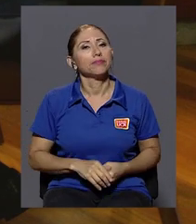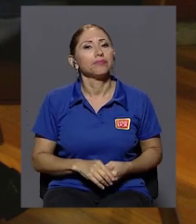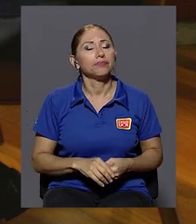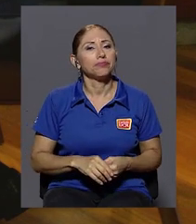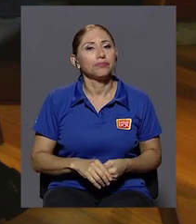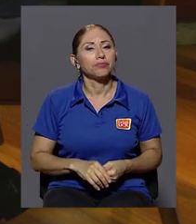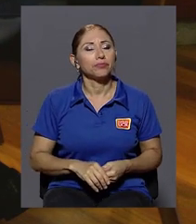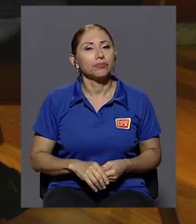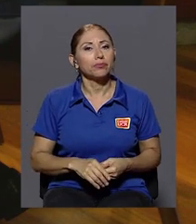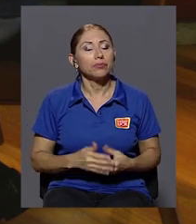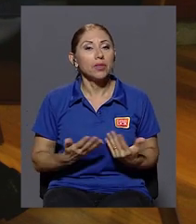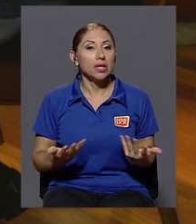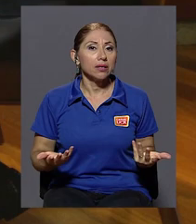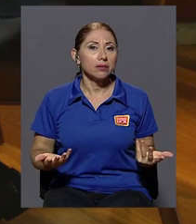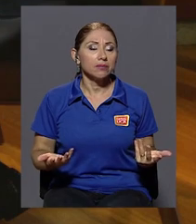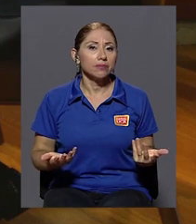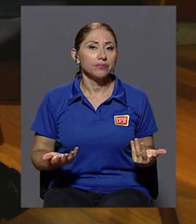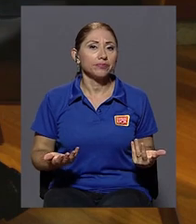como privados,